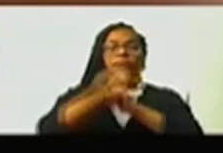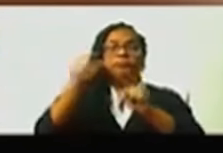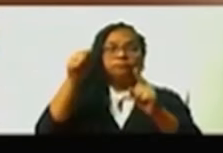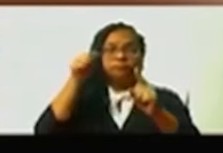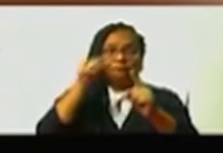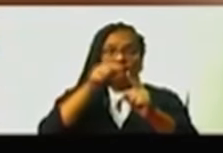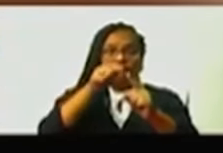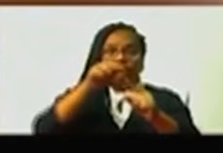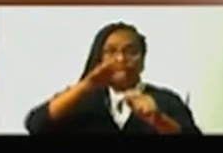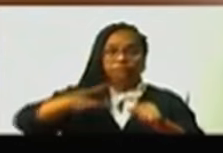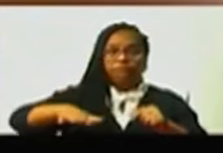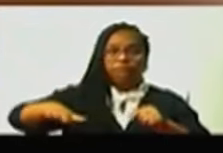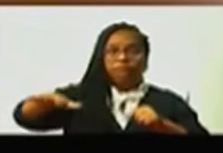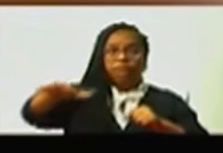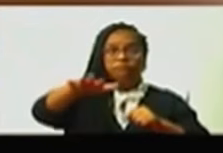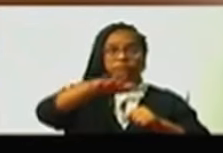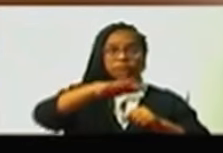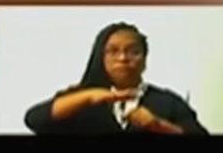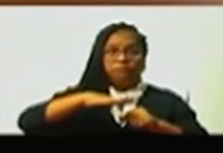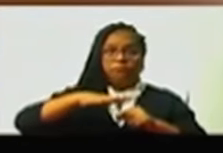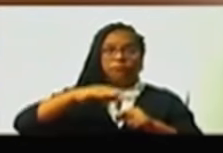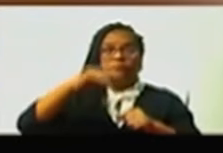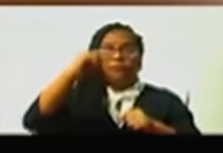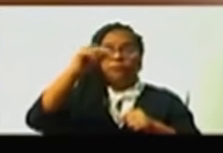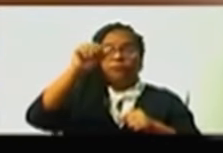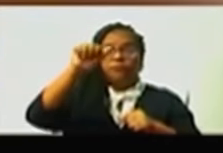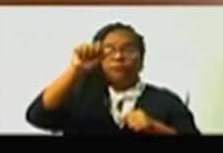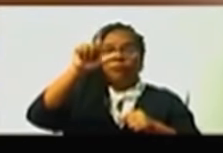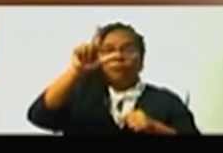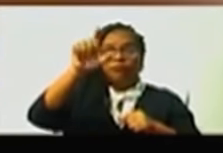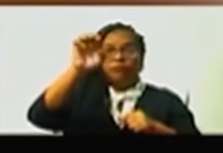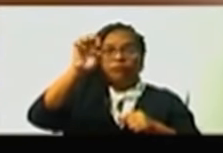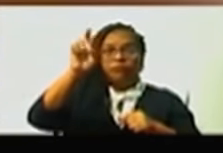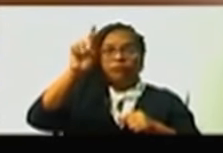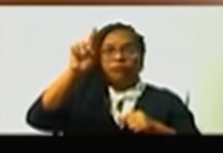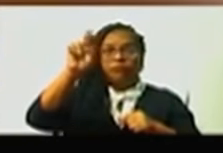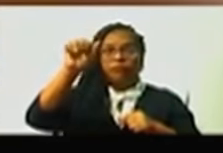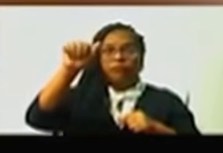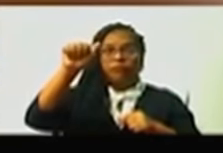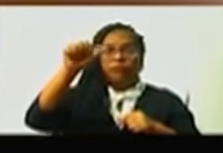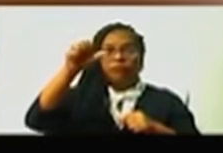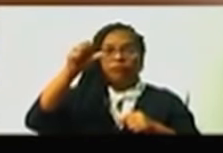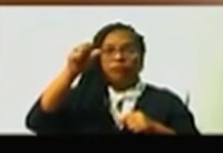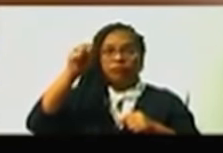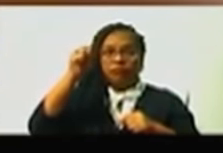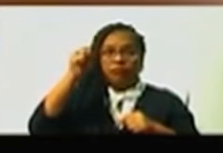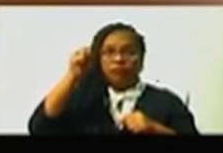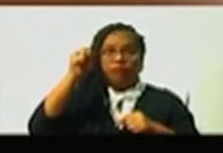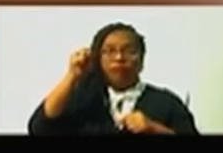distrito municipal de Las Galeras, donde se pretende instalar